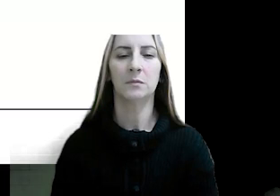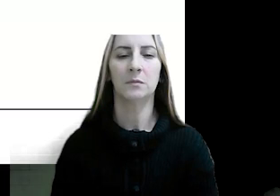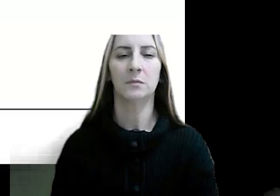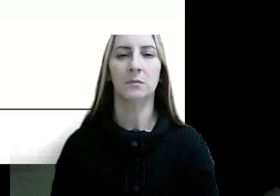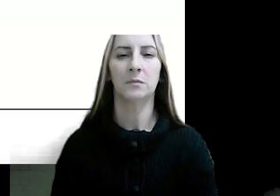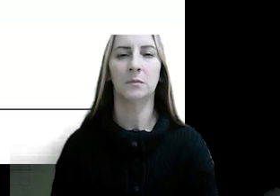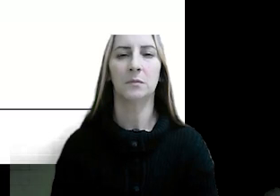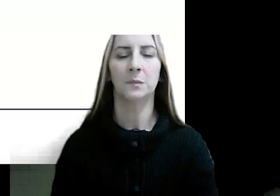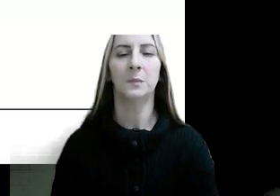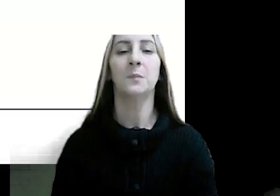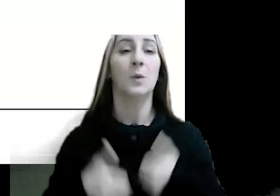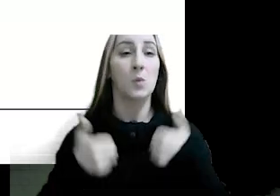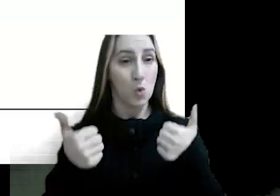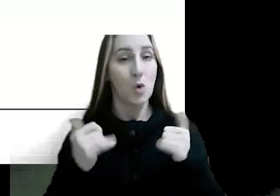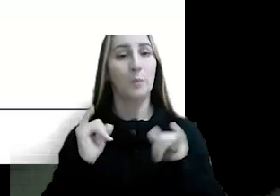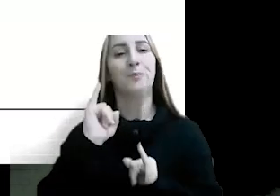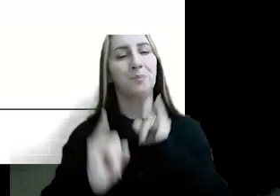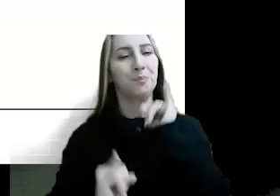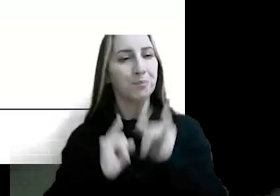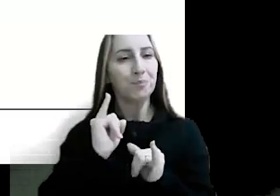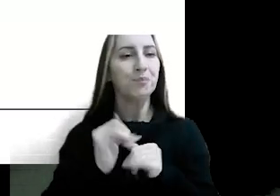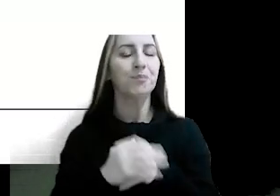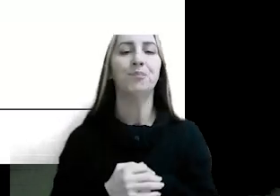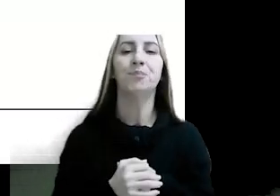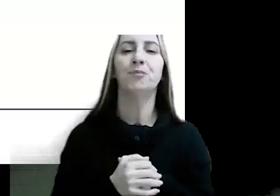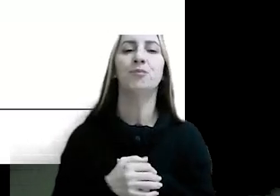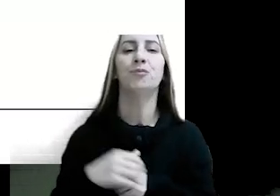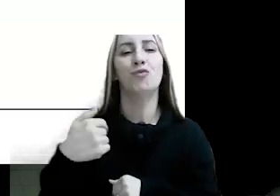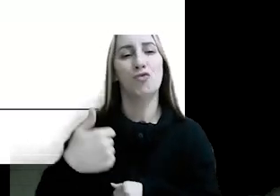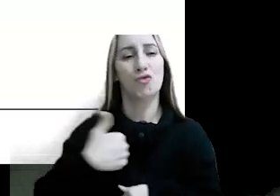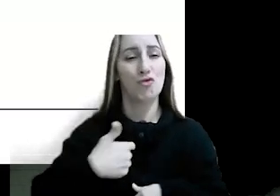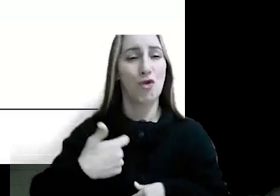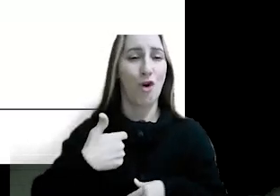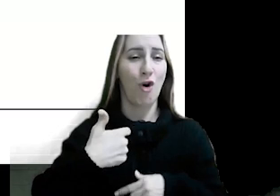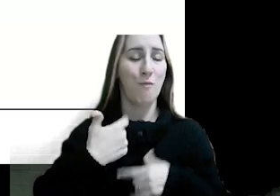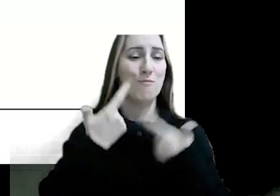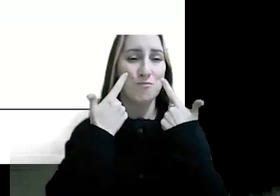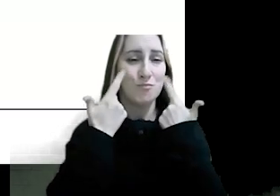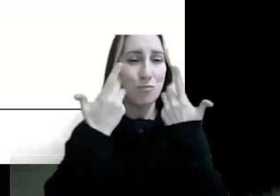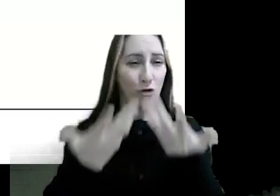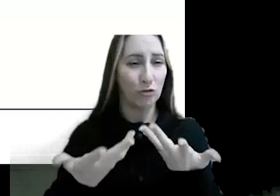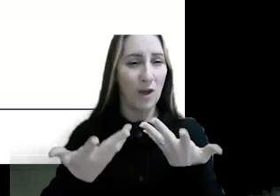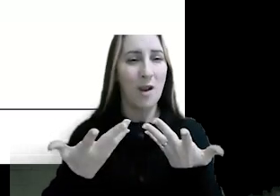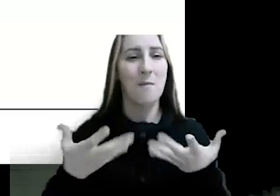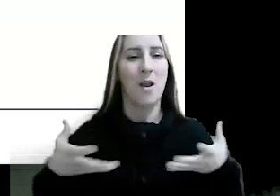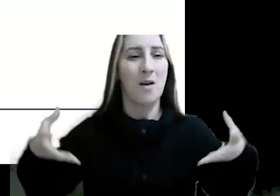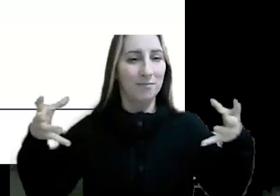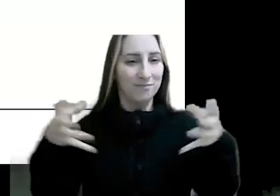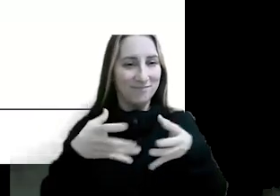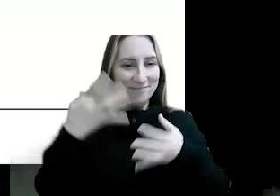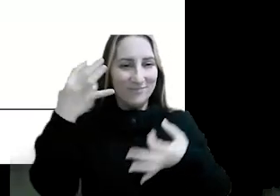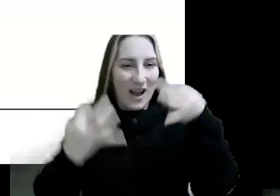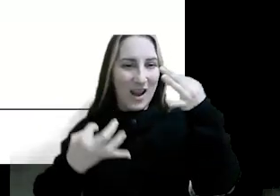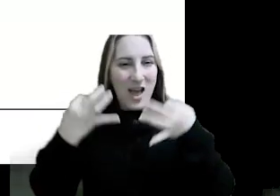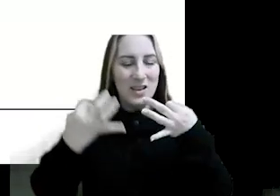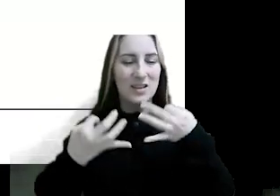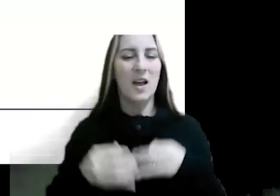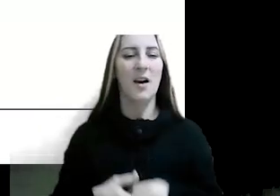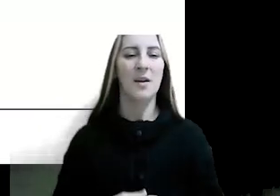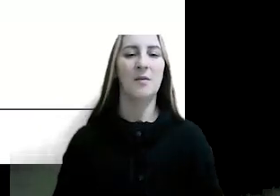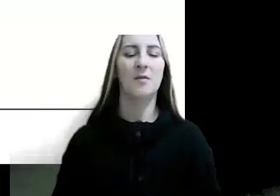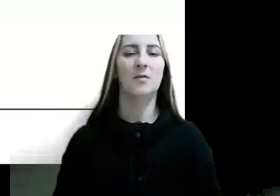Bueno, les decía que lo que traje acá para que analicemos esta reunión